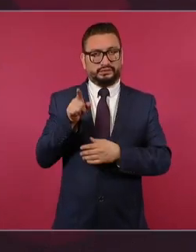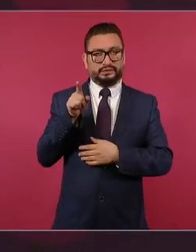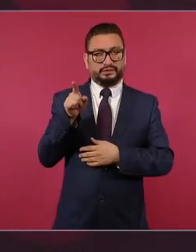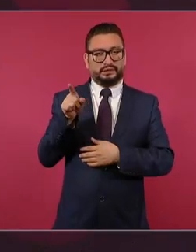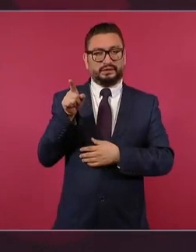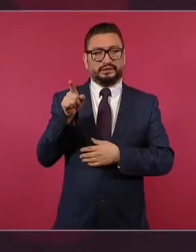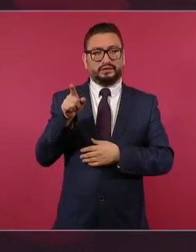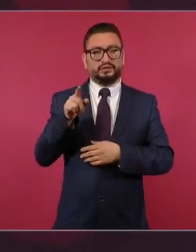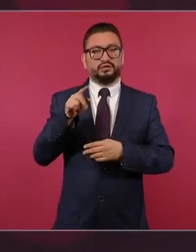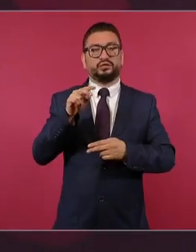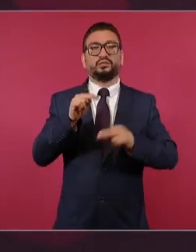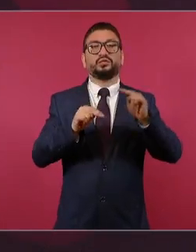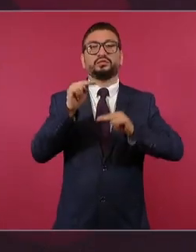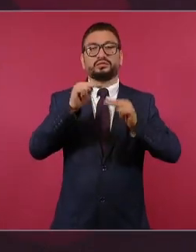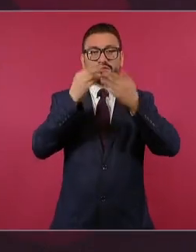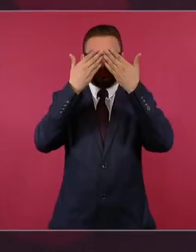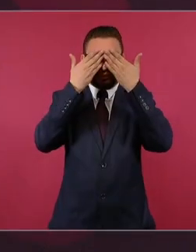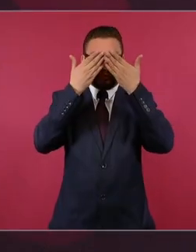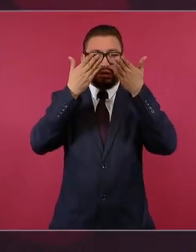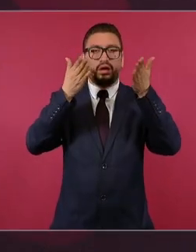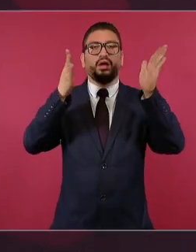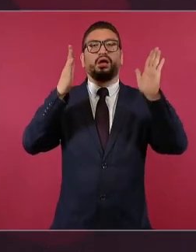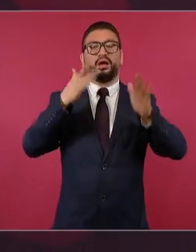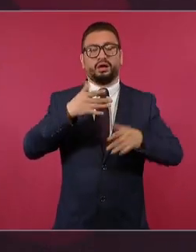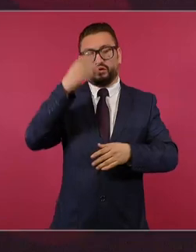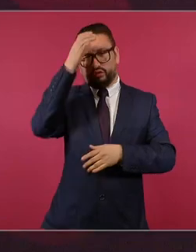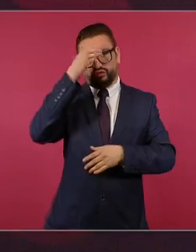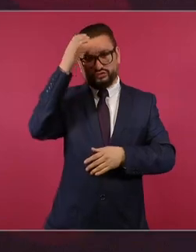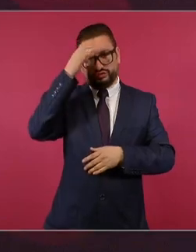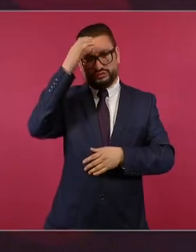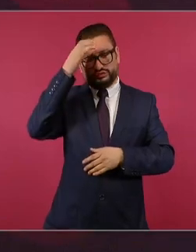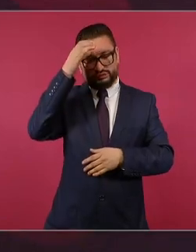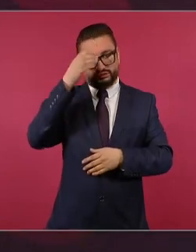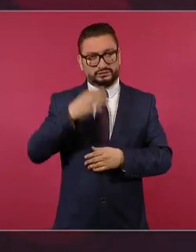el nivel de conciencia que hay